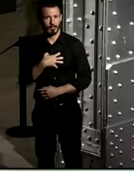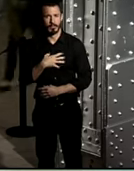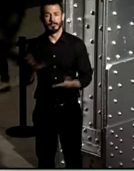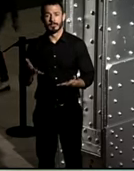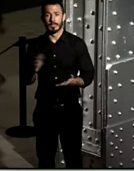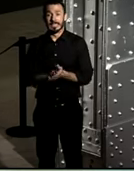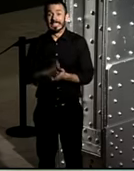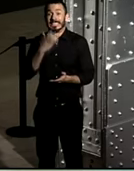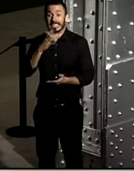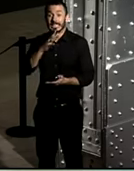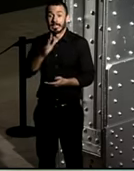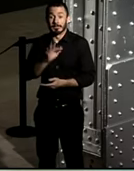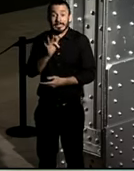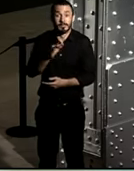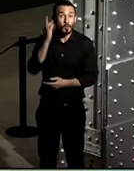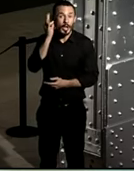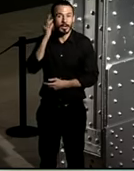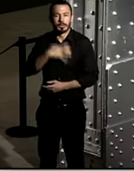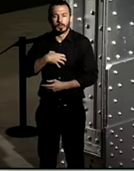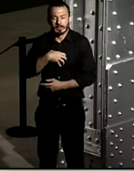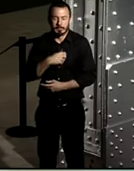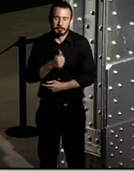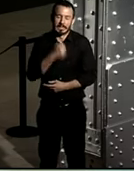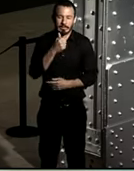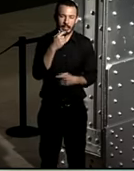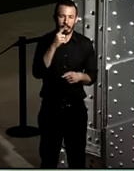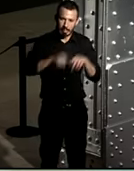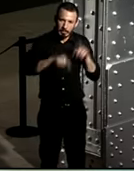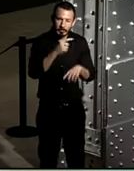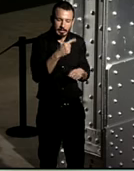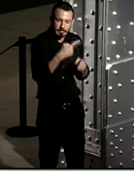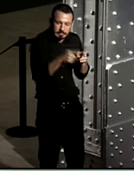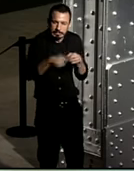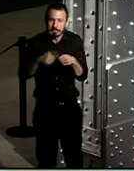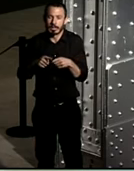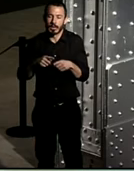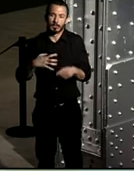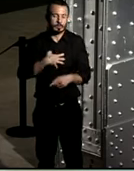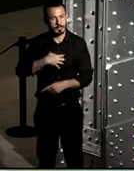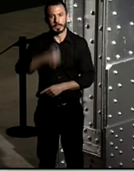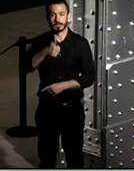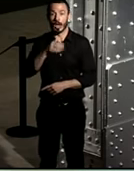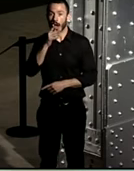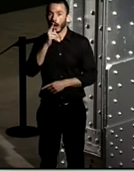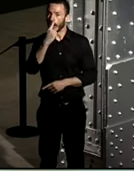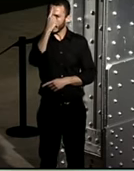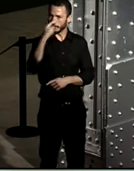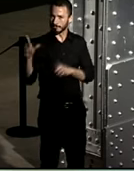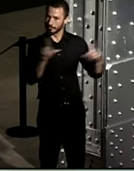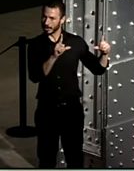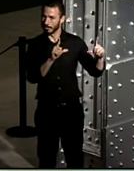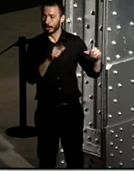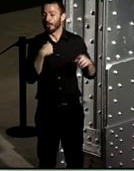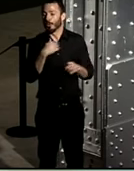el hecho de ser mujer? Pues bueno, pues que cuesta un poco más en algunas cosas, ¿no? La verdad es que vamos a ver ahora mismo las imágenes, pero yo ya os pongo